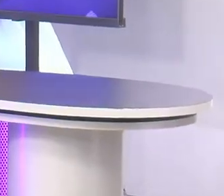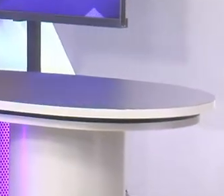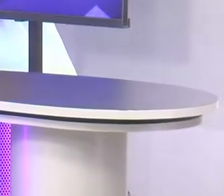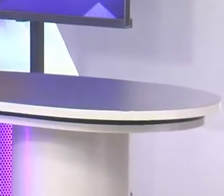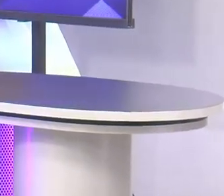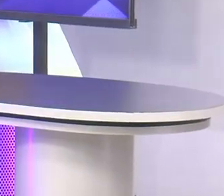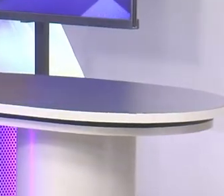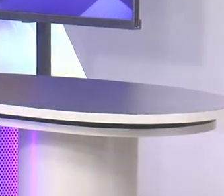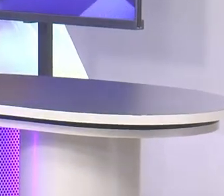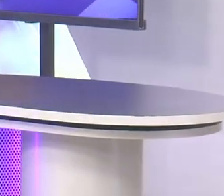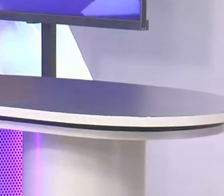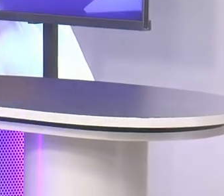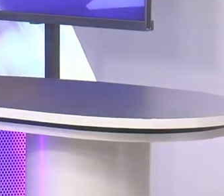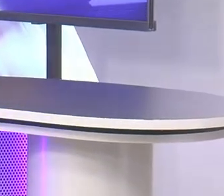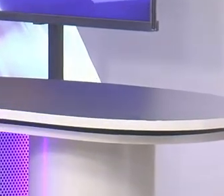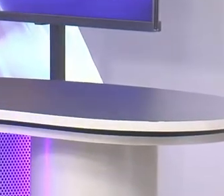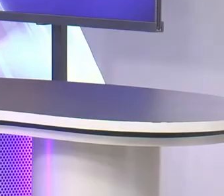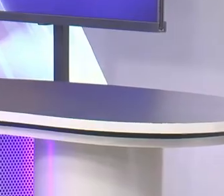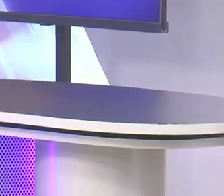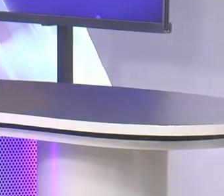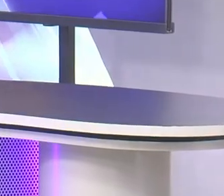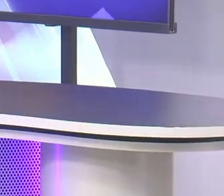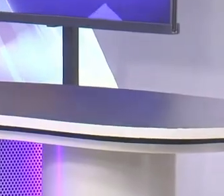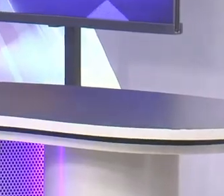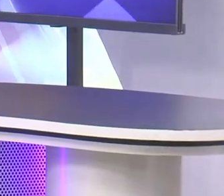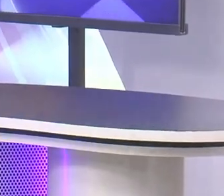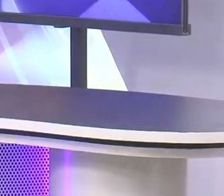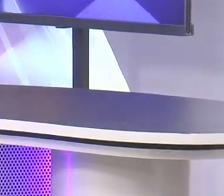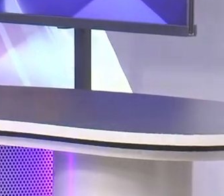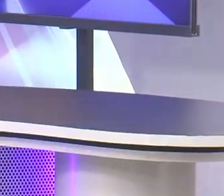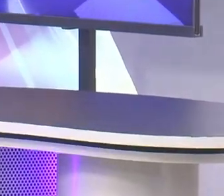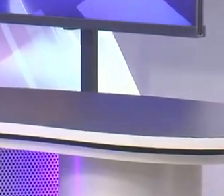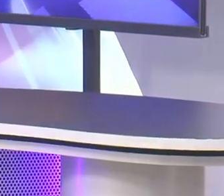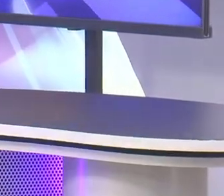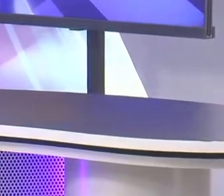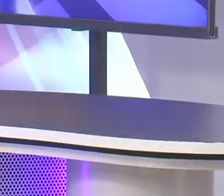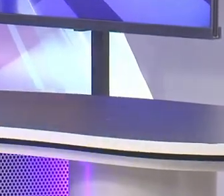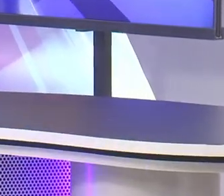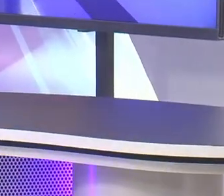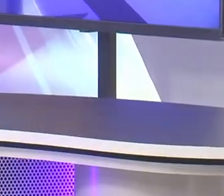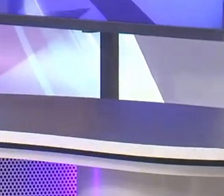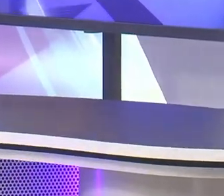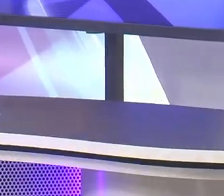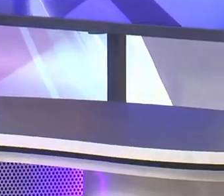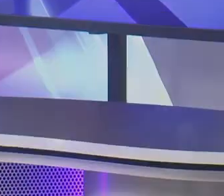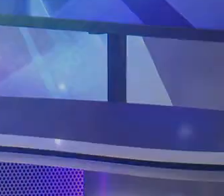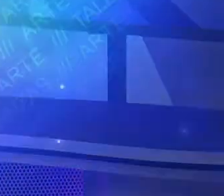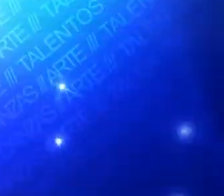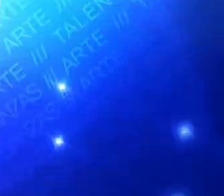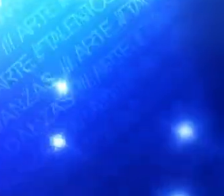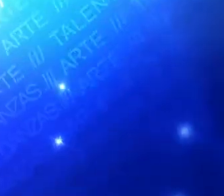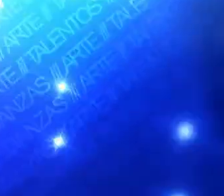Y llega el momento de conocer la buena información de cultura y entretenimiento en nuestra sección En la Mira.